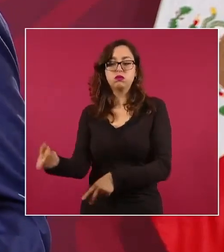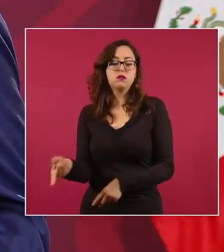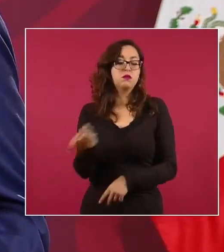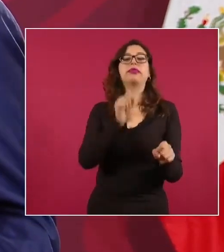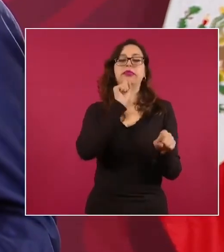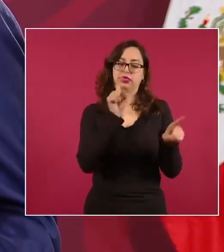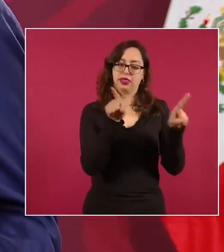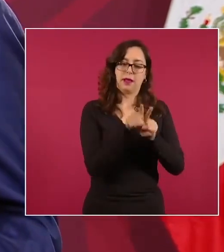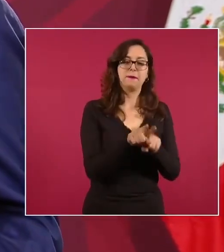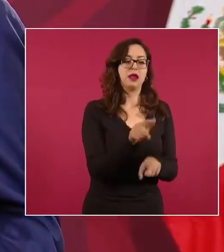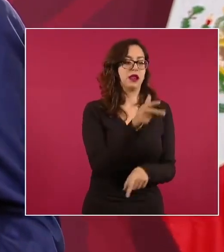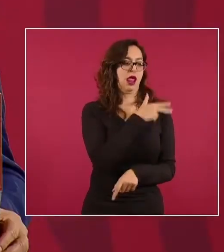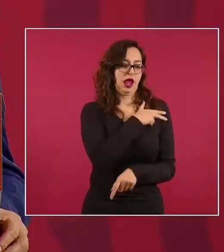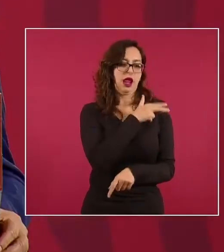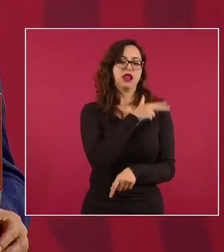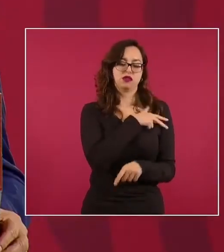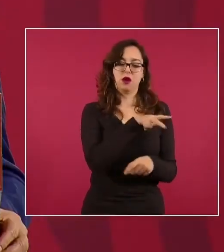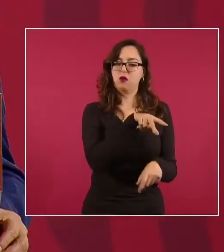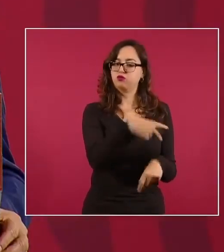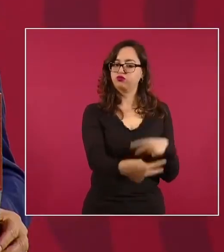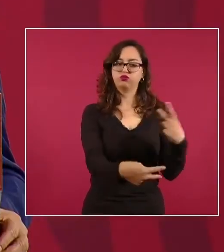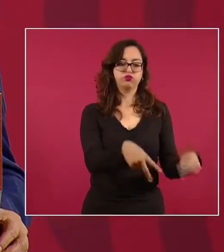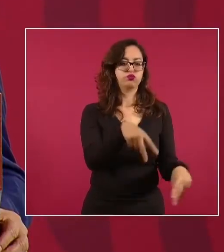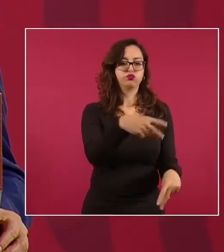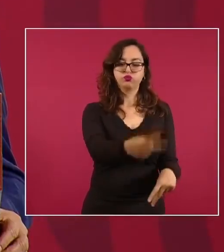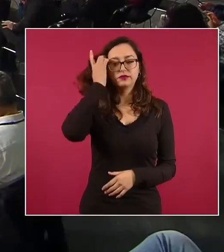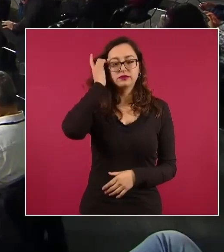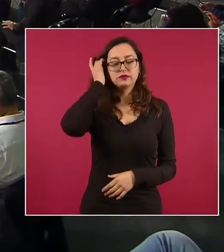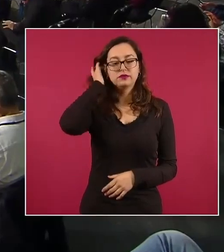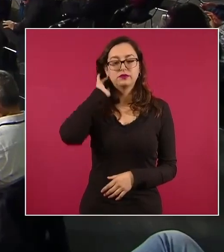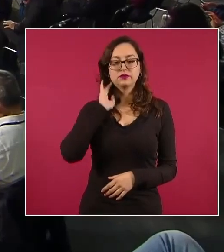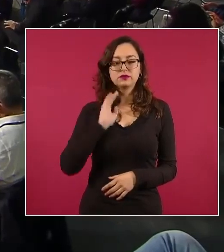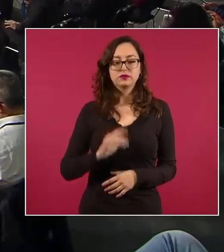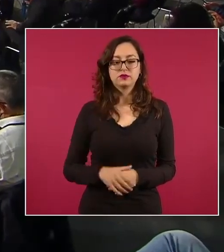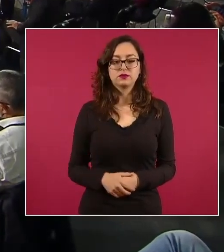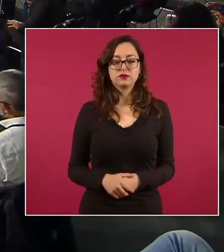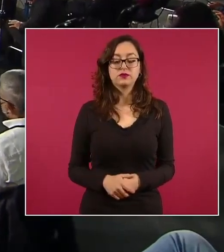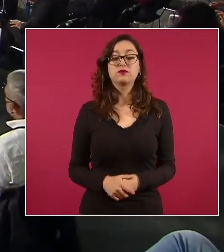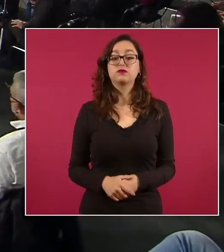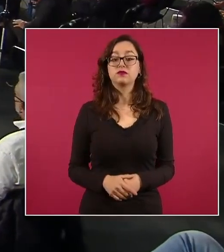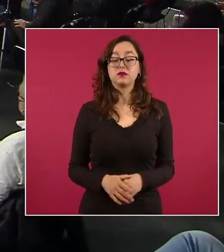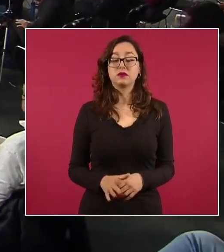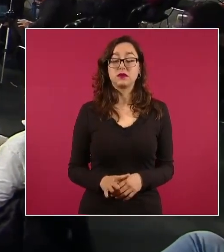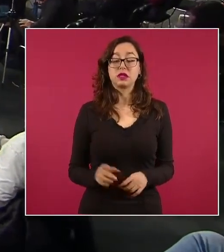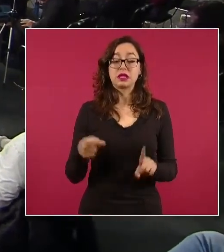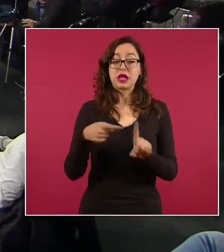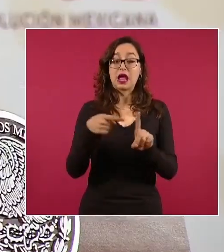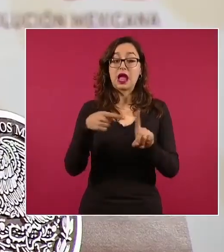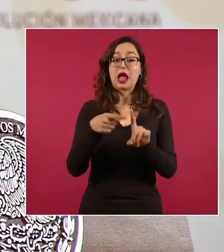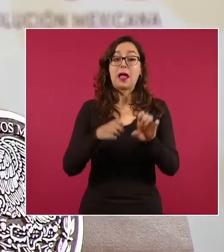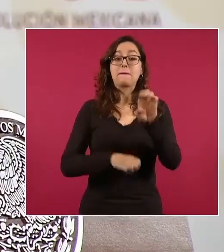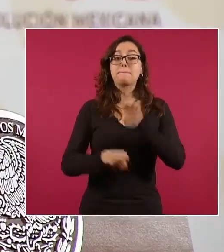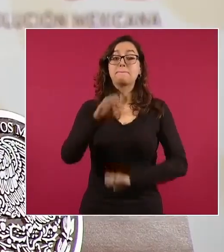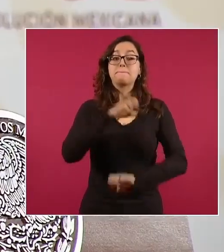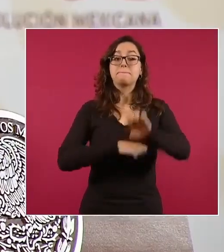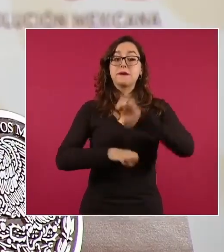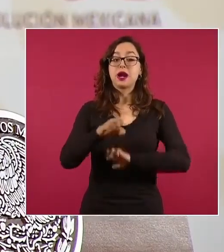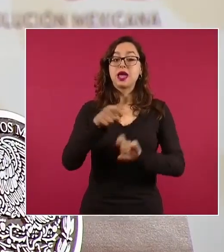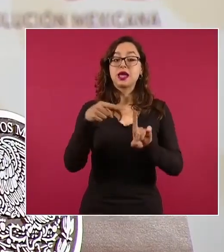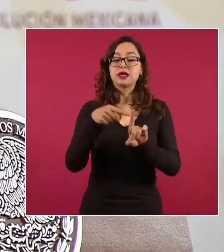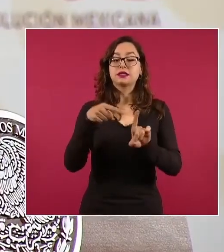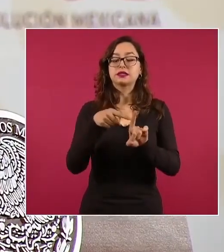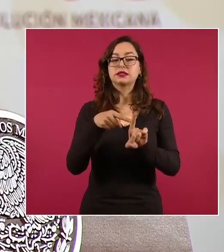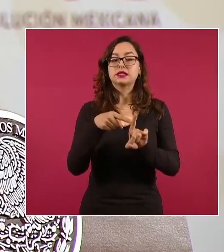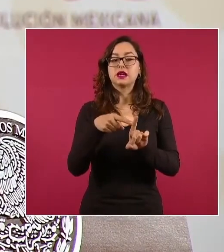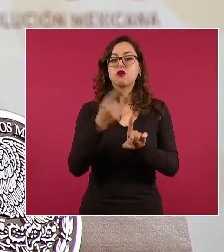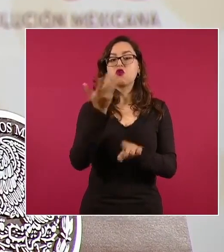los agresores de la delincuencia. Parece que es un empresario que se dedica a la